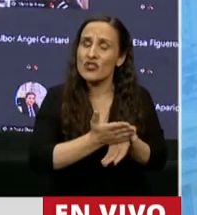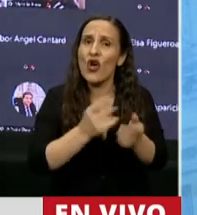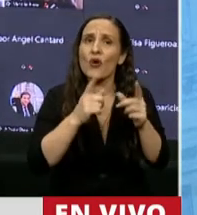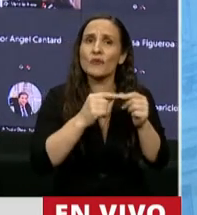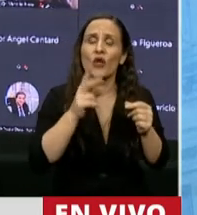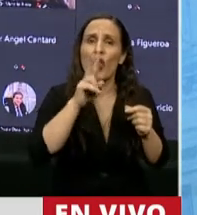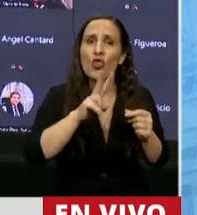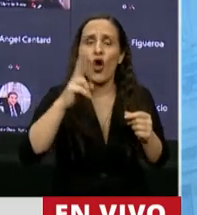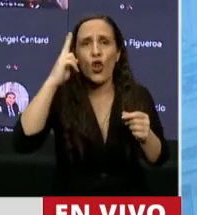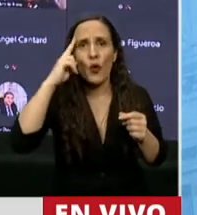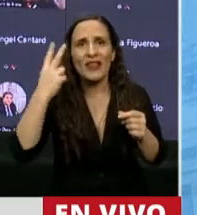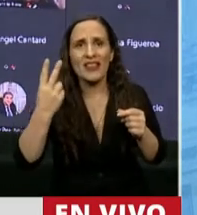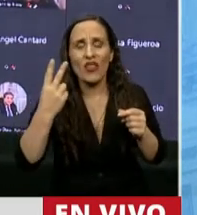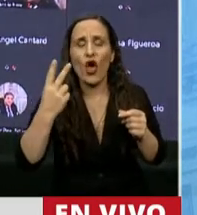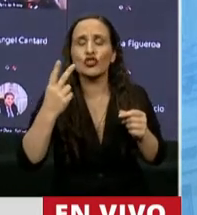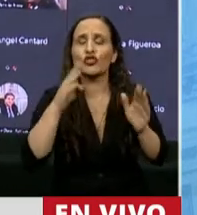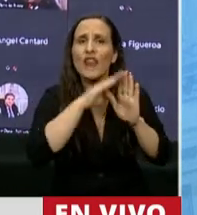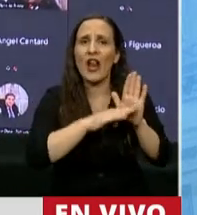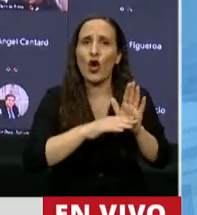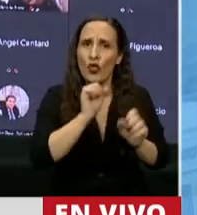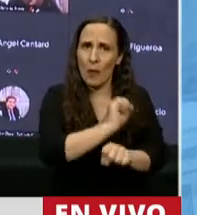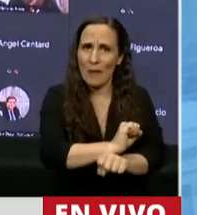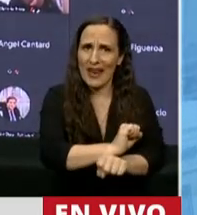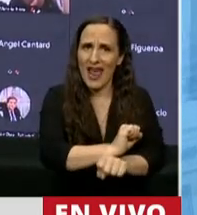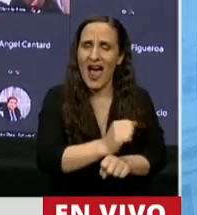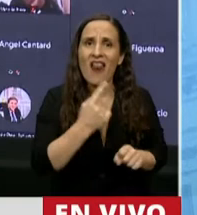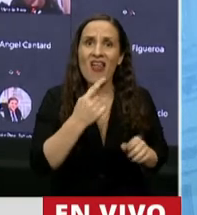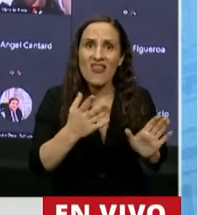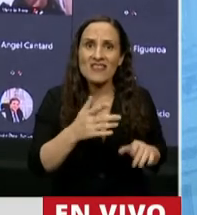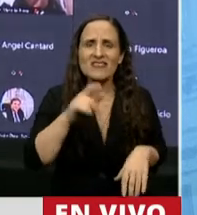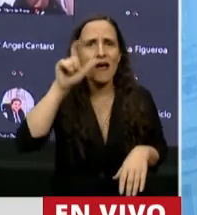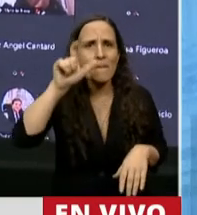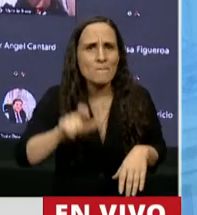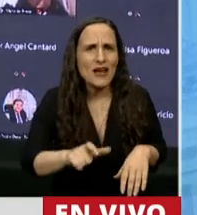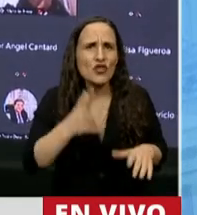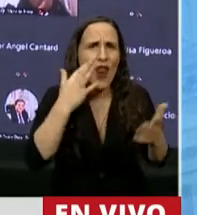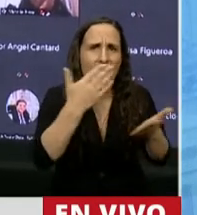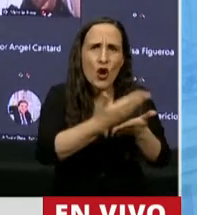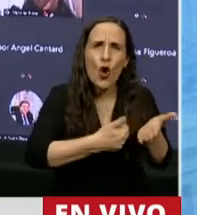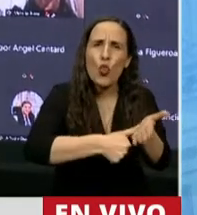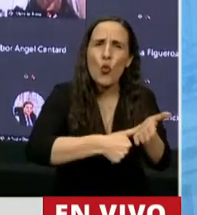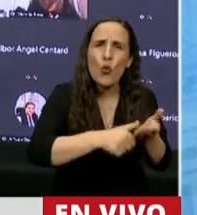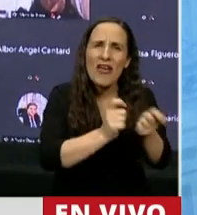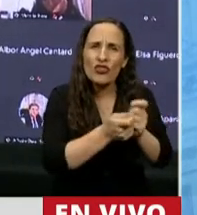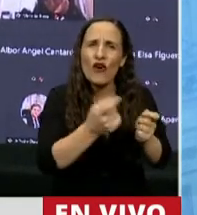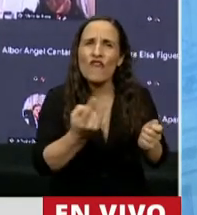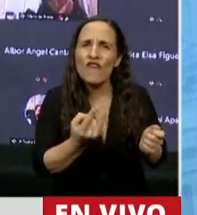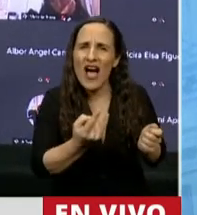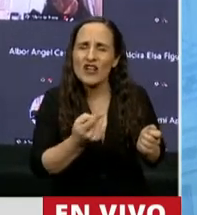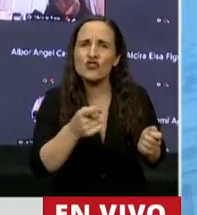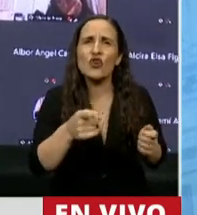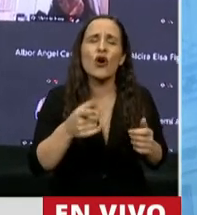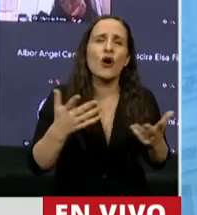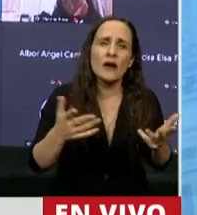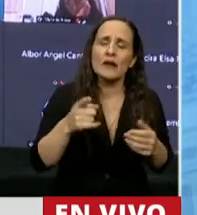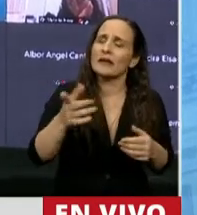artículo 292 del Código Penal, que dice que él quisiere en todo o en parte un documento falso o adulterase